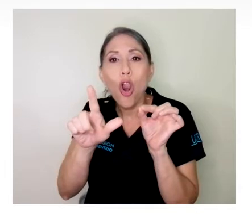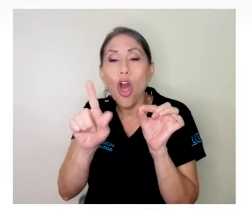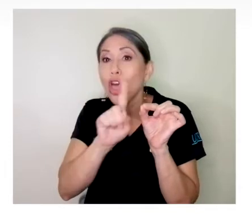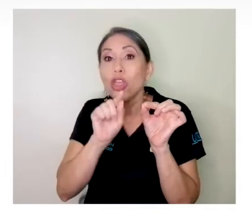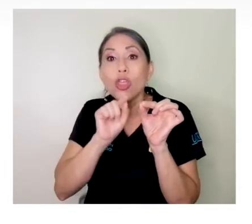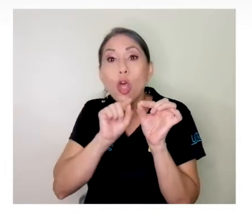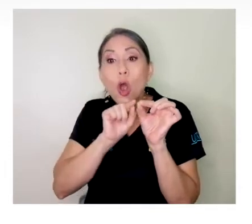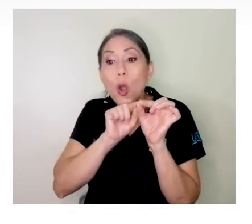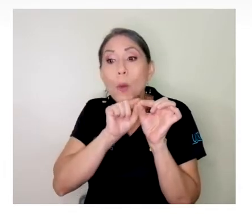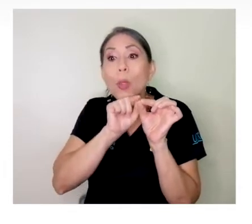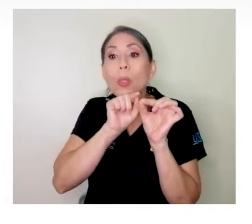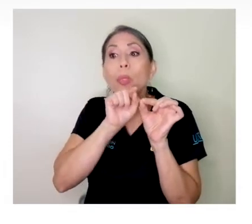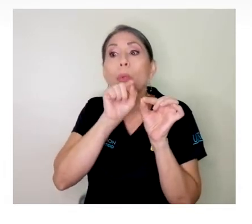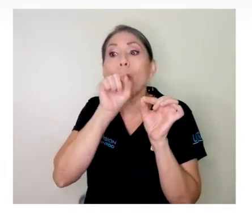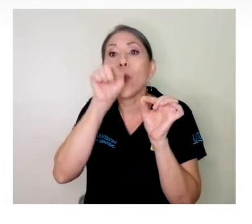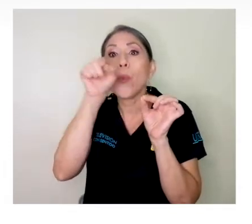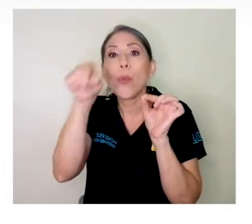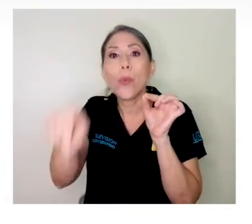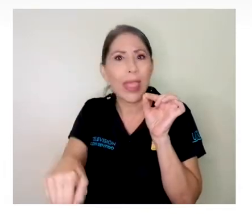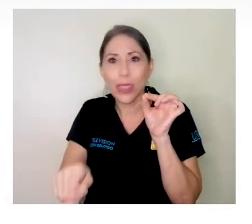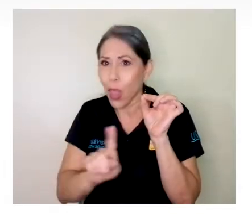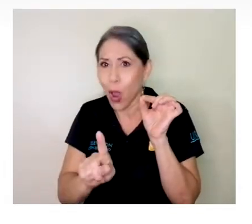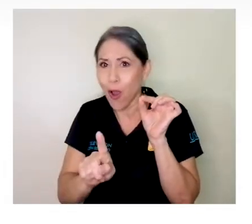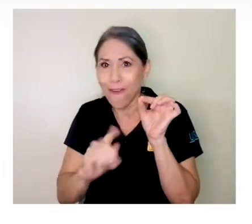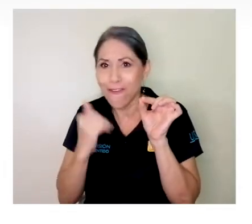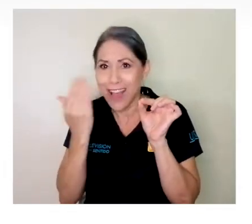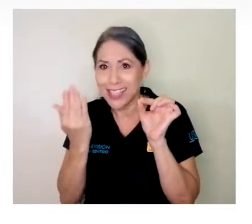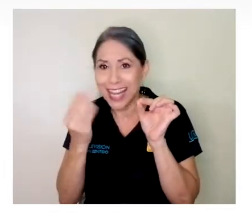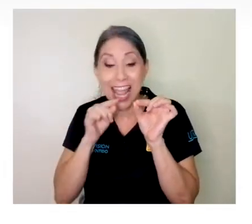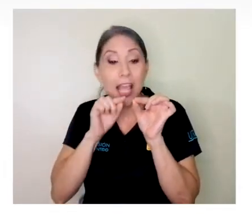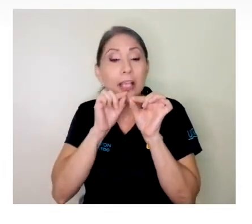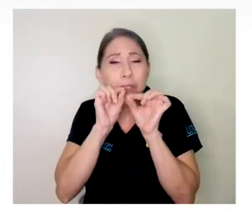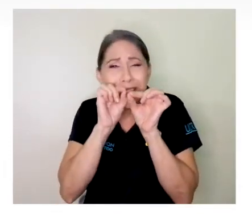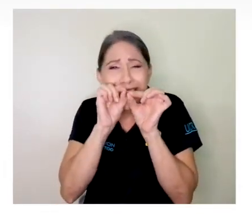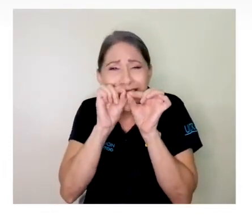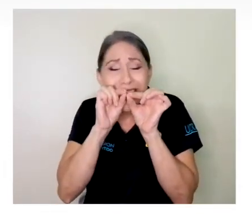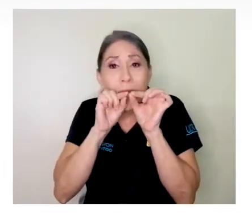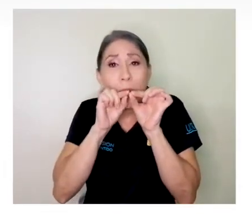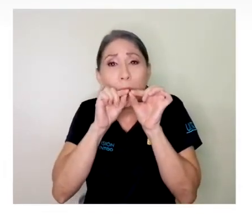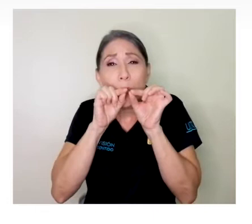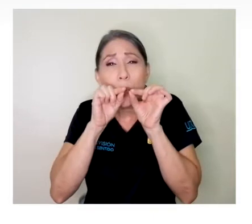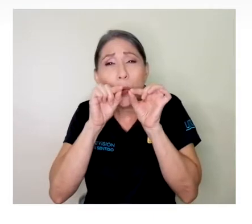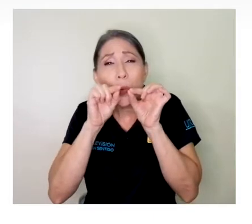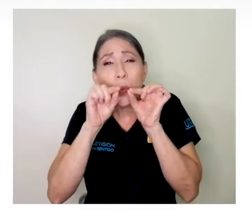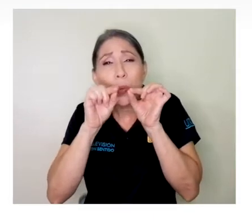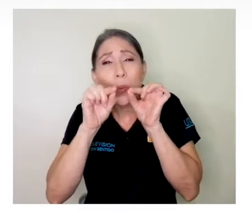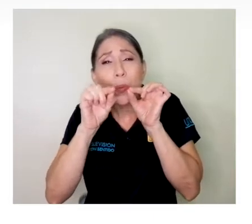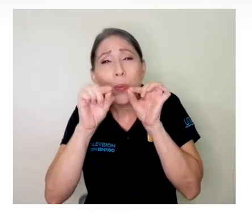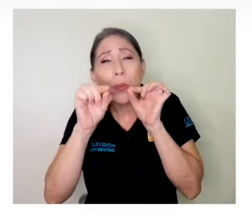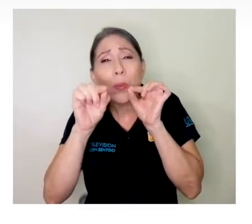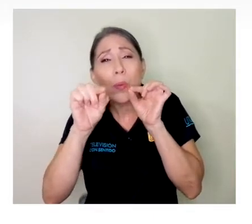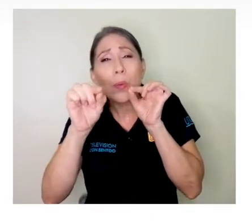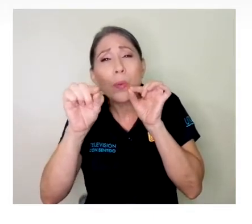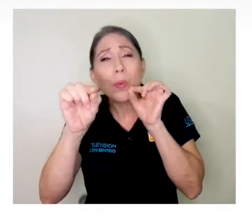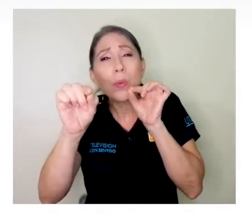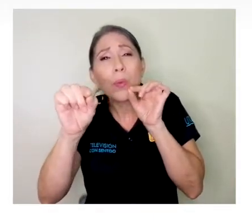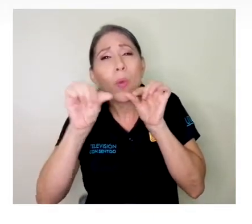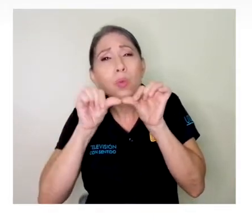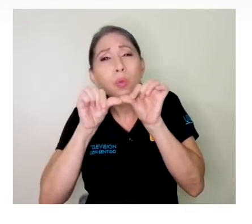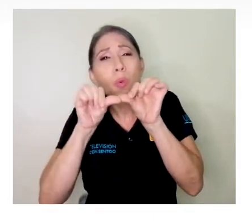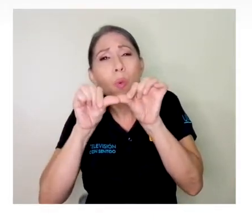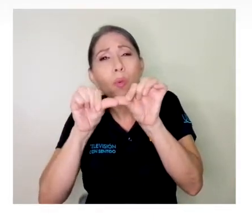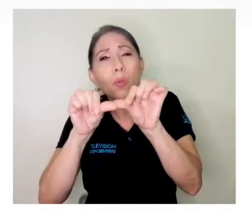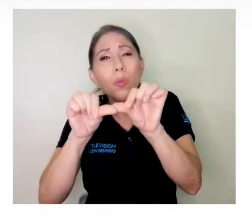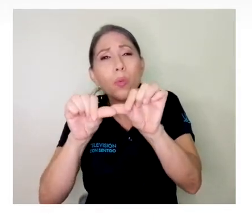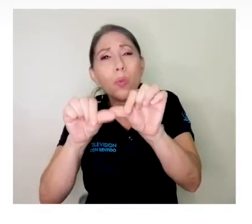mantener en el aire durante varios minutos. Y si no hay circulación del aire, hasta por horas. ¿Y por qué